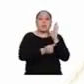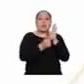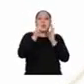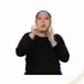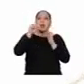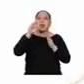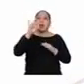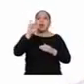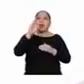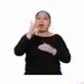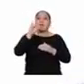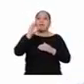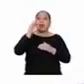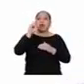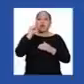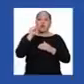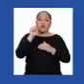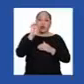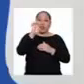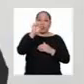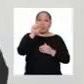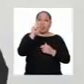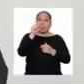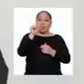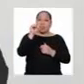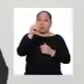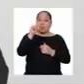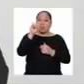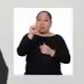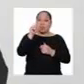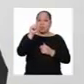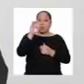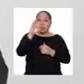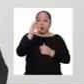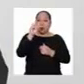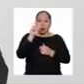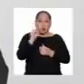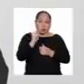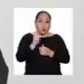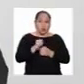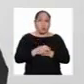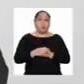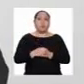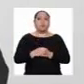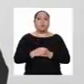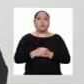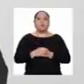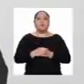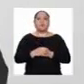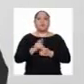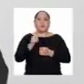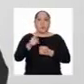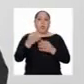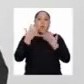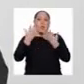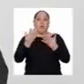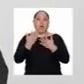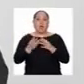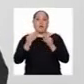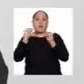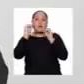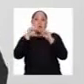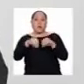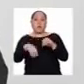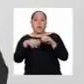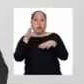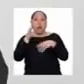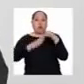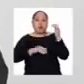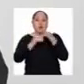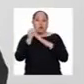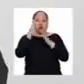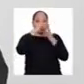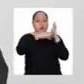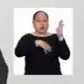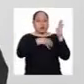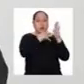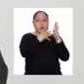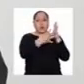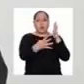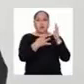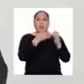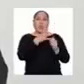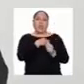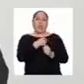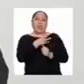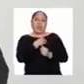forma más fácil. Lo que haremos ahora será construir una tabla de frecuencias para la variable